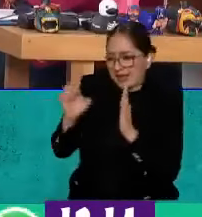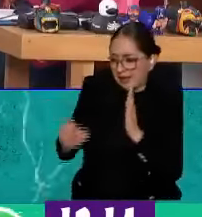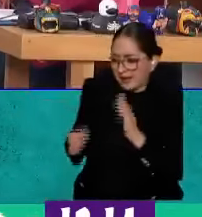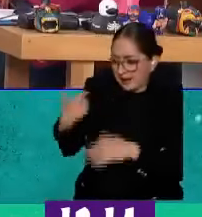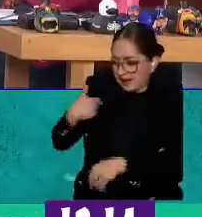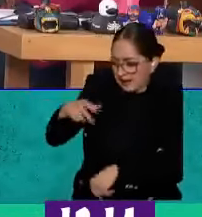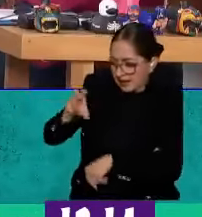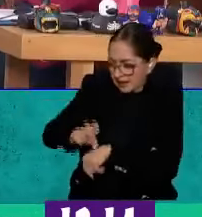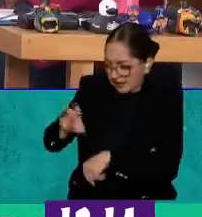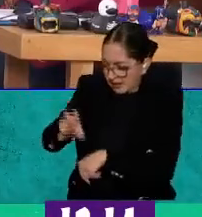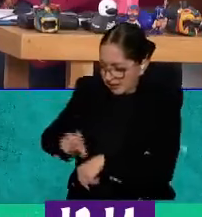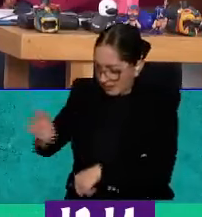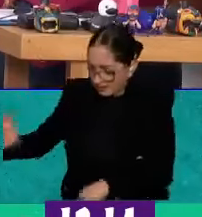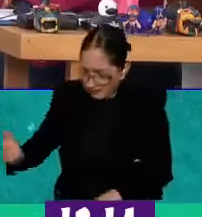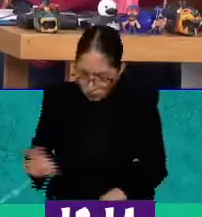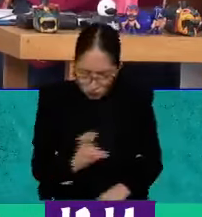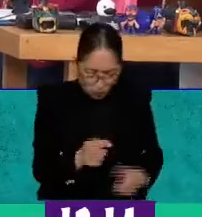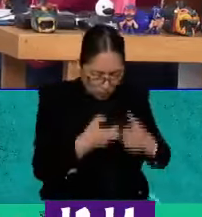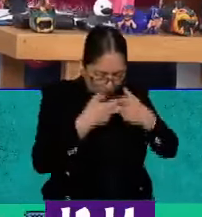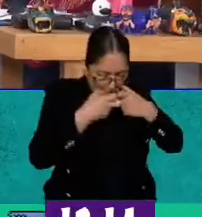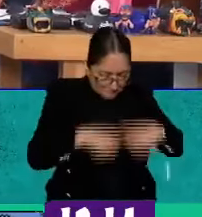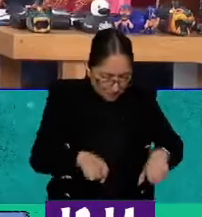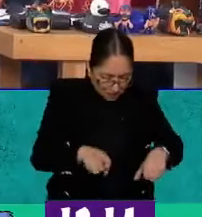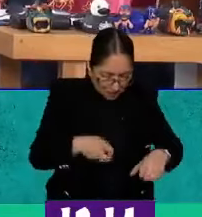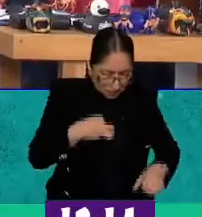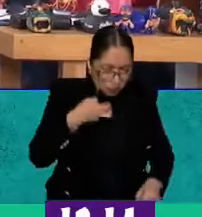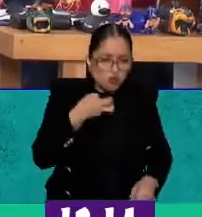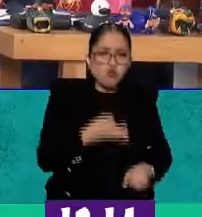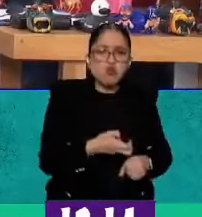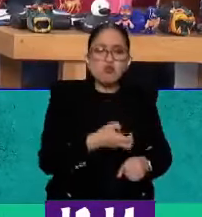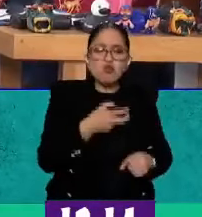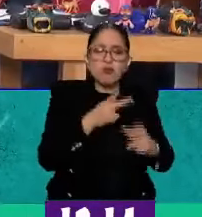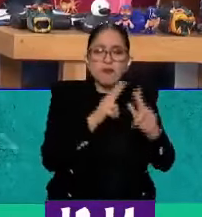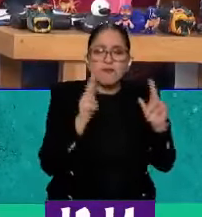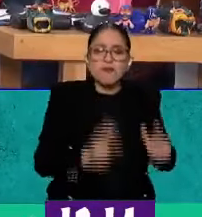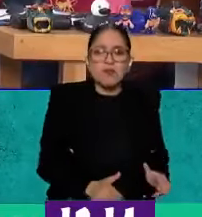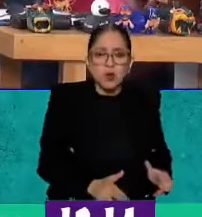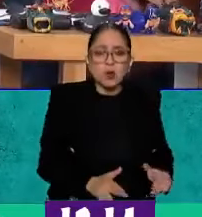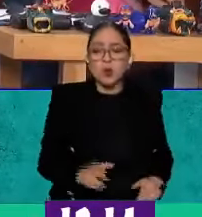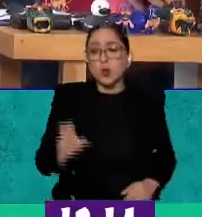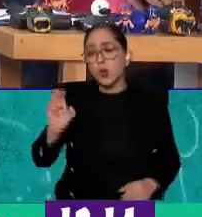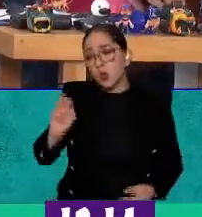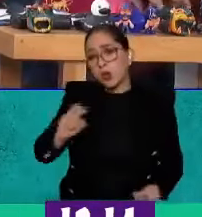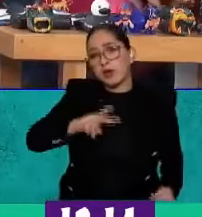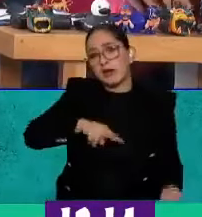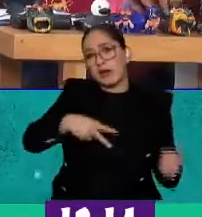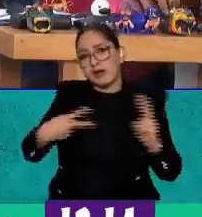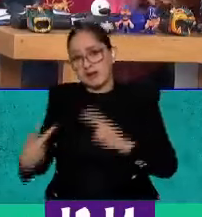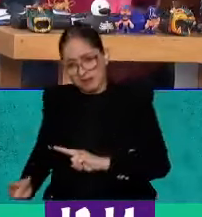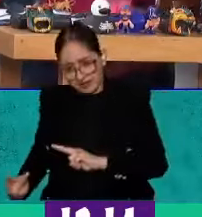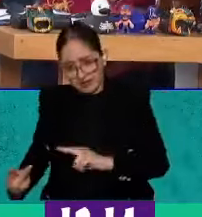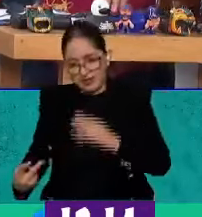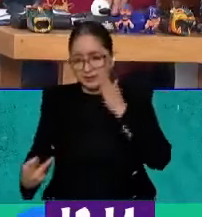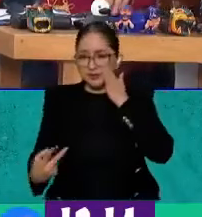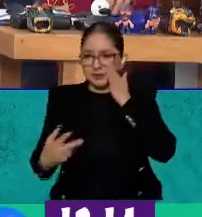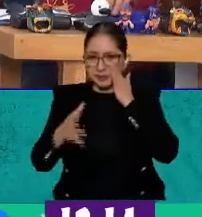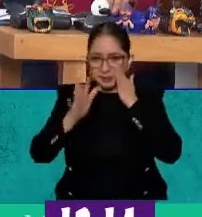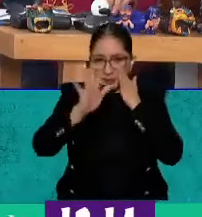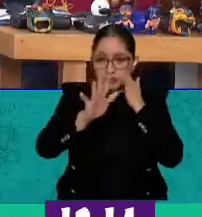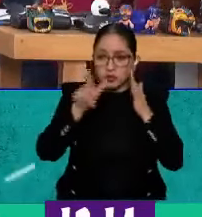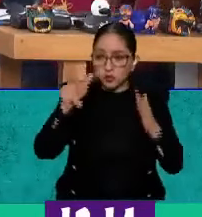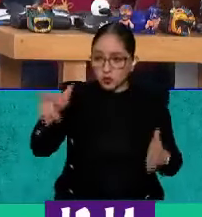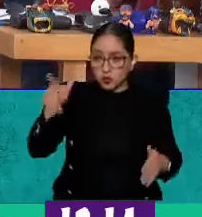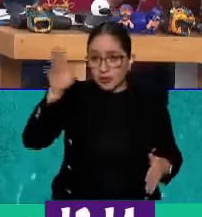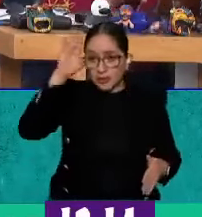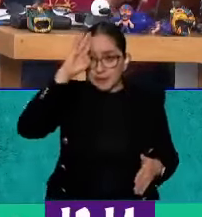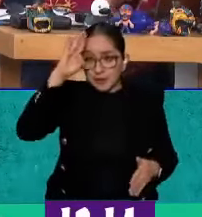unos huevos estrellados y está como congelado. O al revés. O sea, o al revés. A nosotros nos tocó que por comprar... Esto no quiere decir que